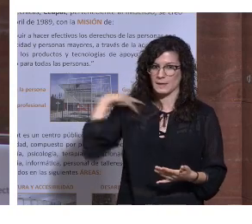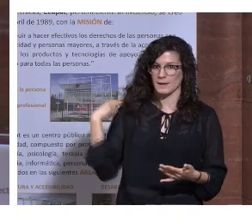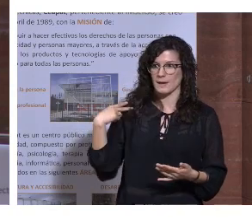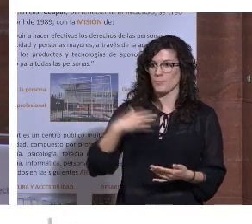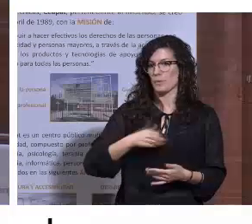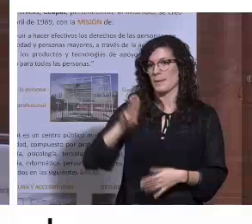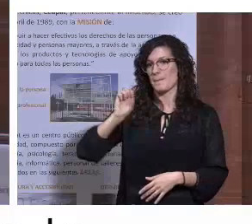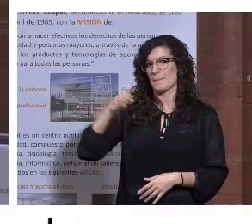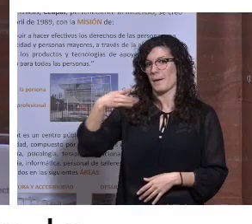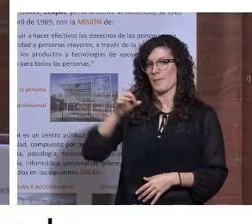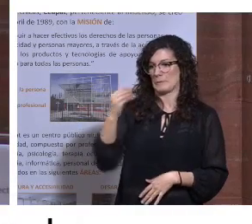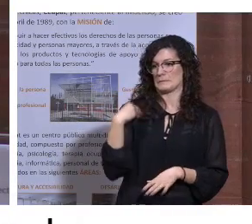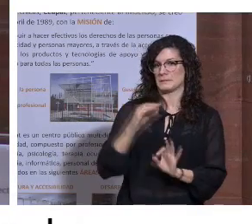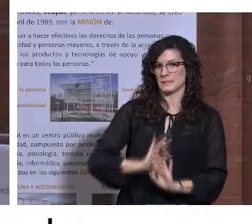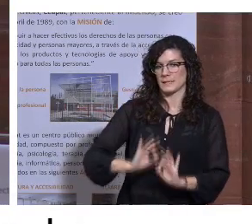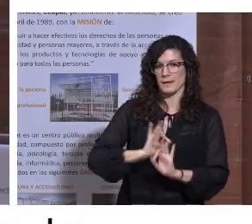atención,